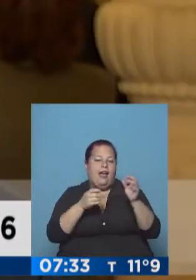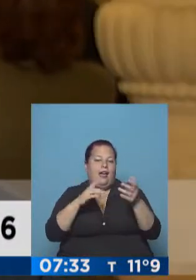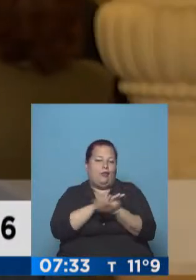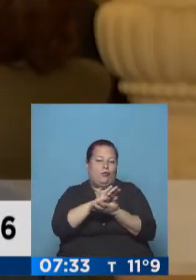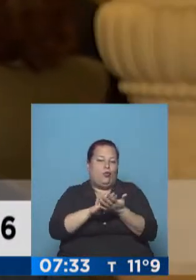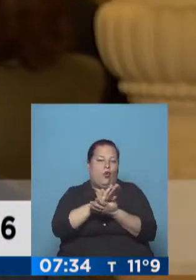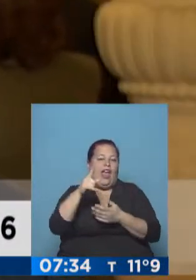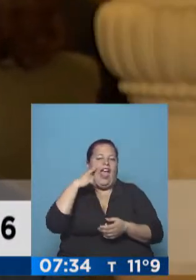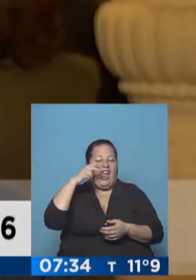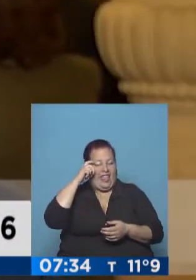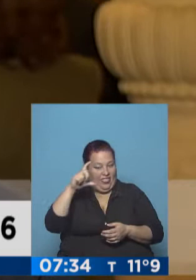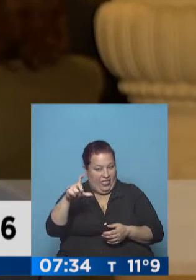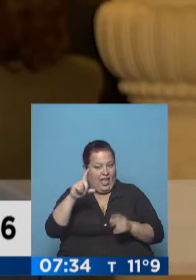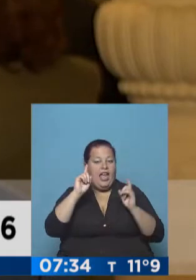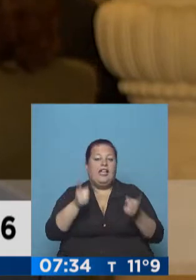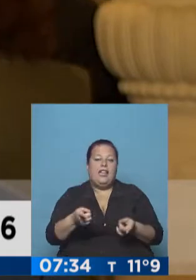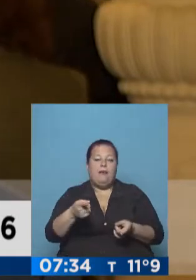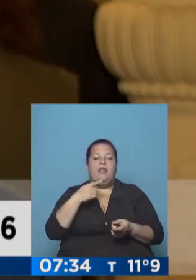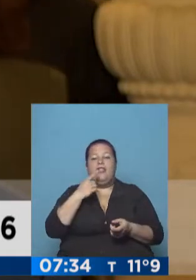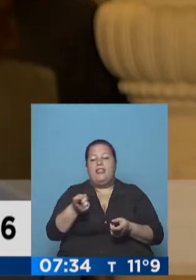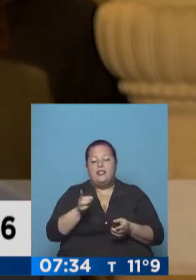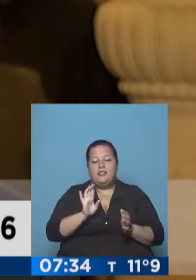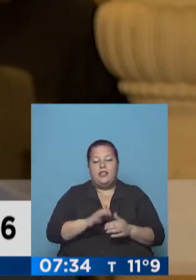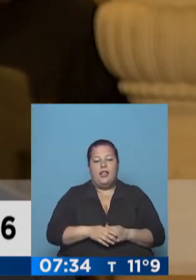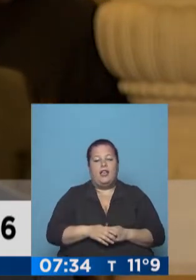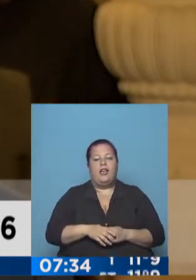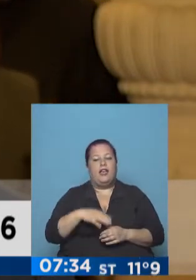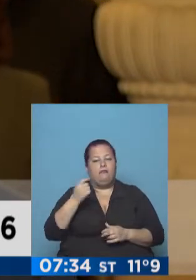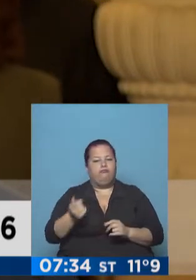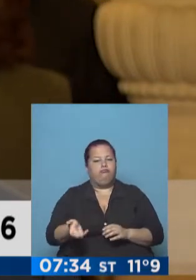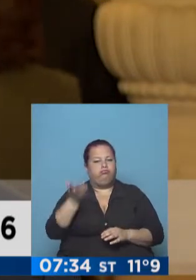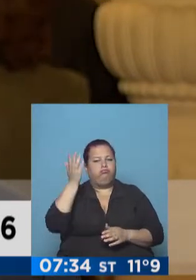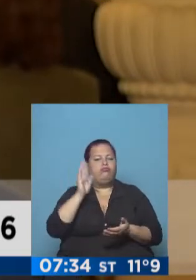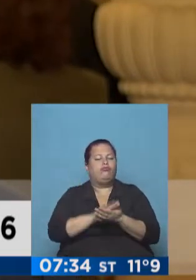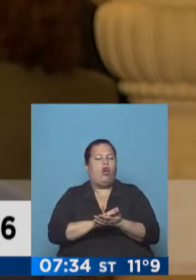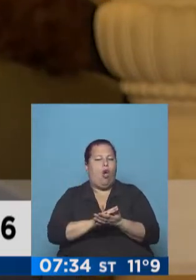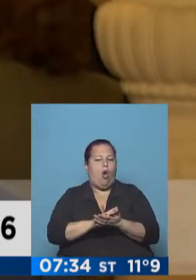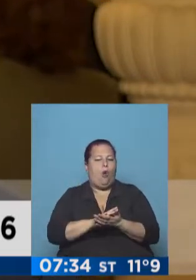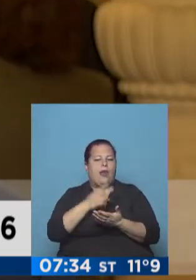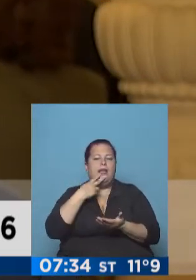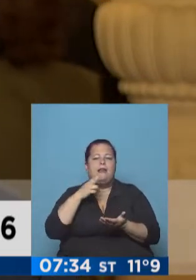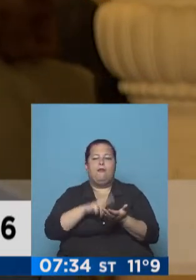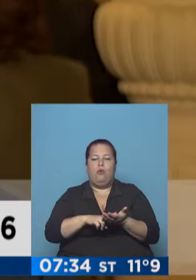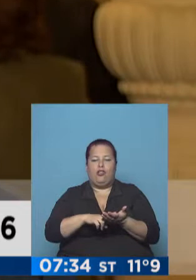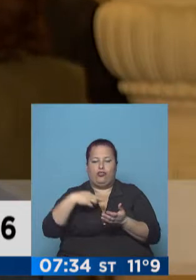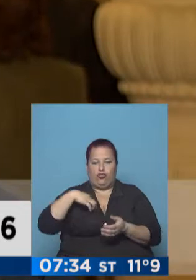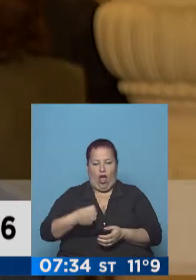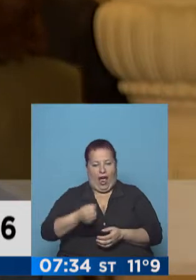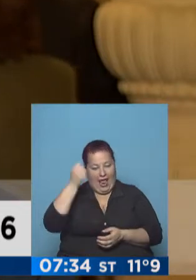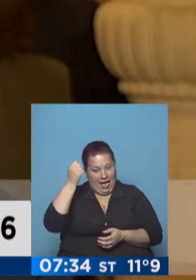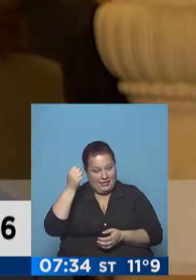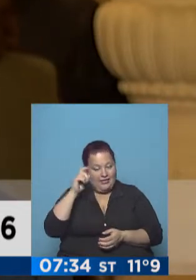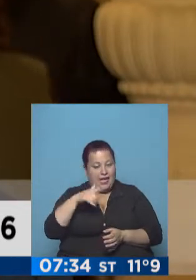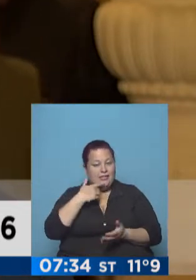del INDEC. También estipula un importante aumento en lo que hace al impuesto a la ganancia que